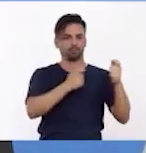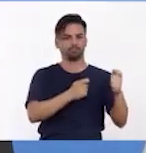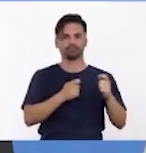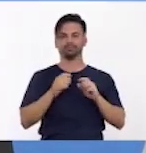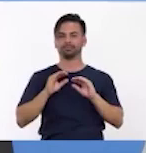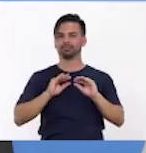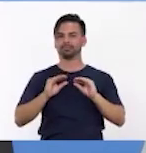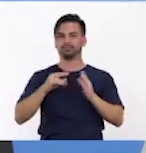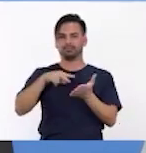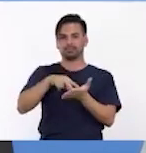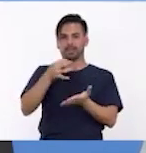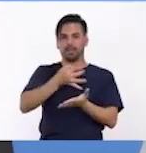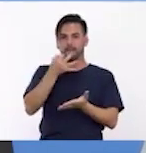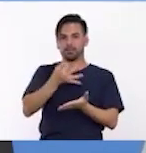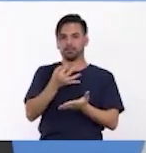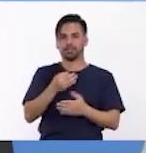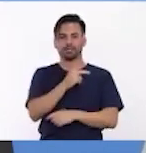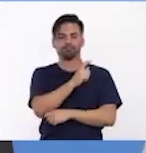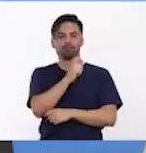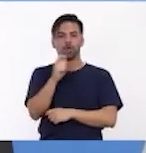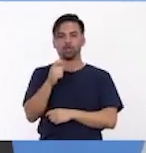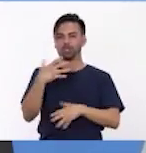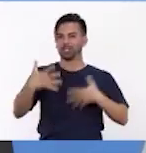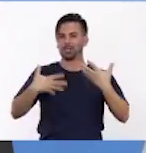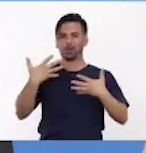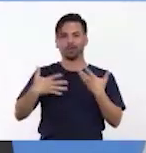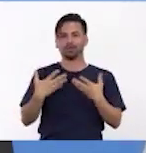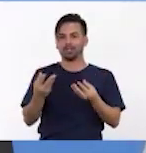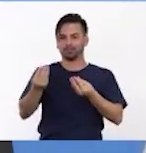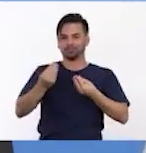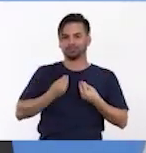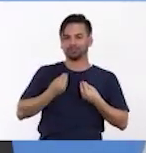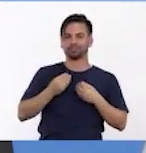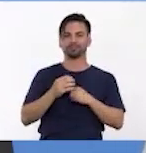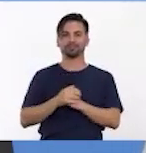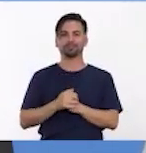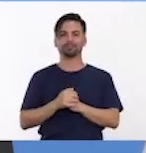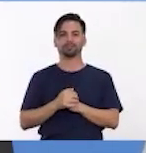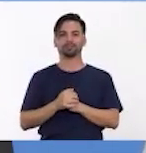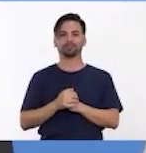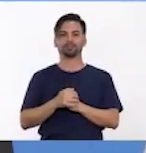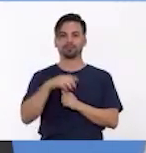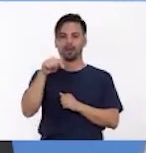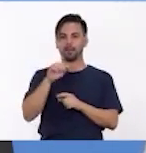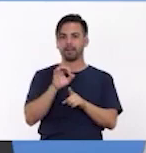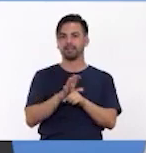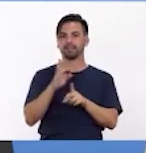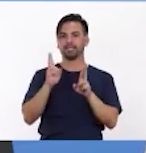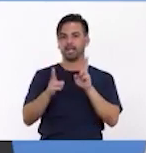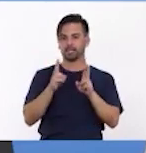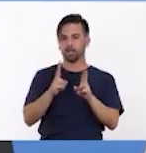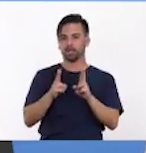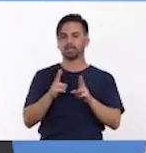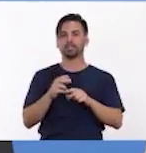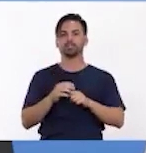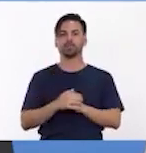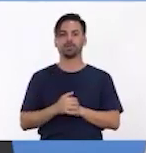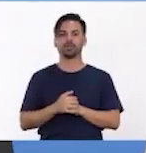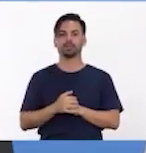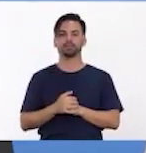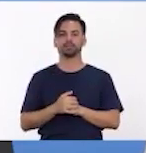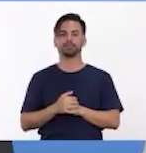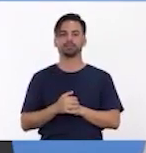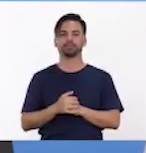los docentes se sientan bien con el trabajo realizado a partir de estas orientaciones y las que ellos